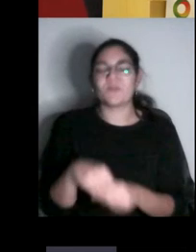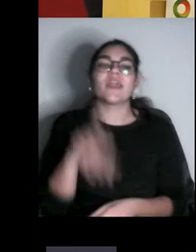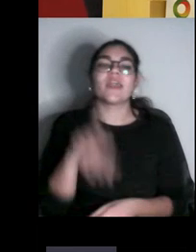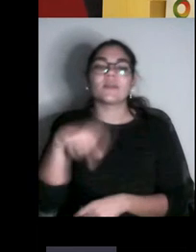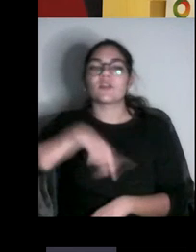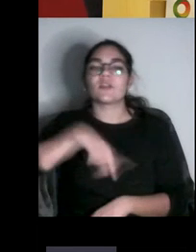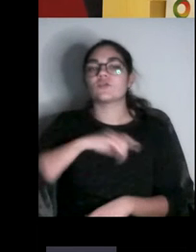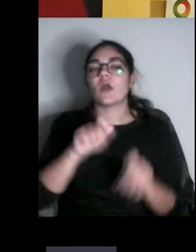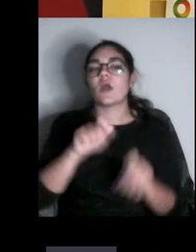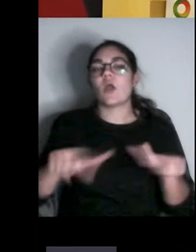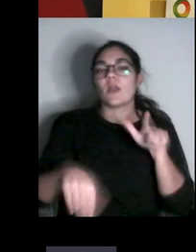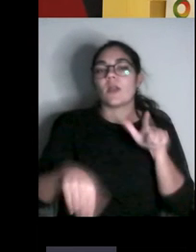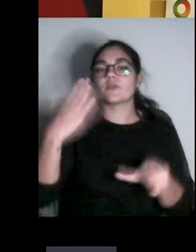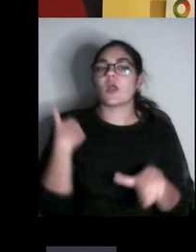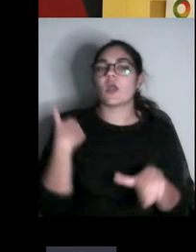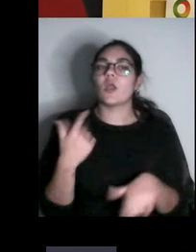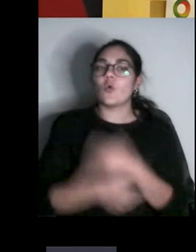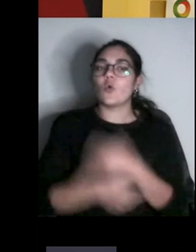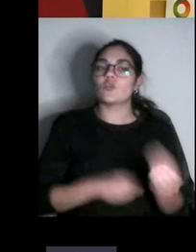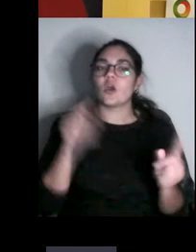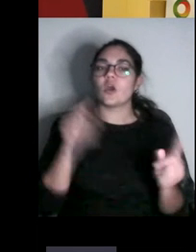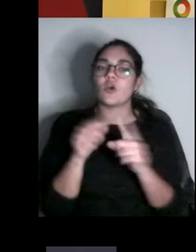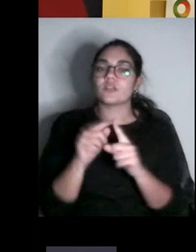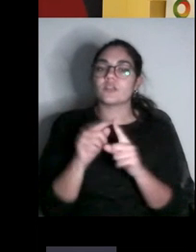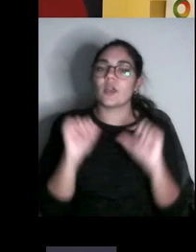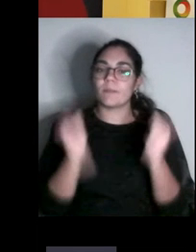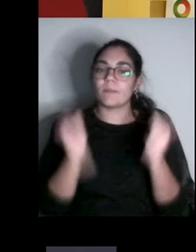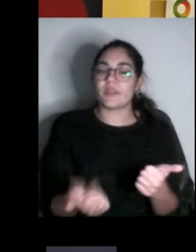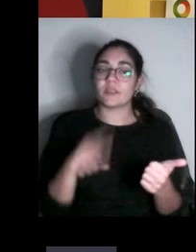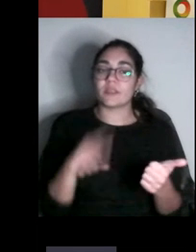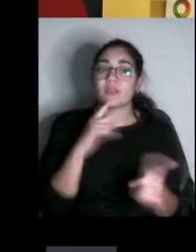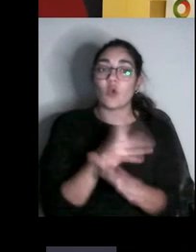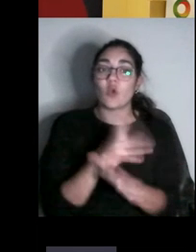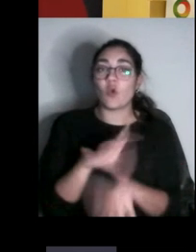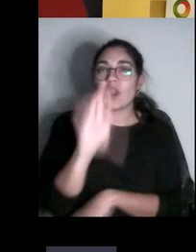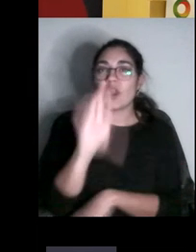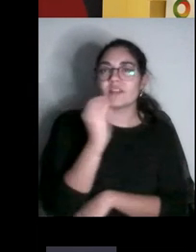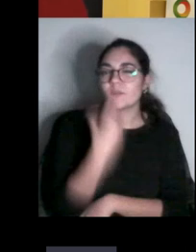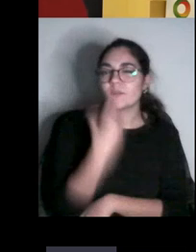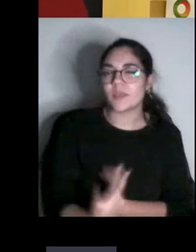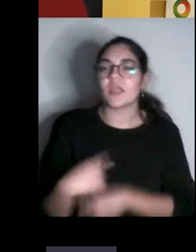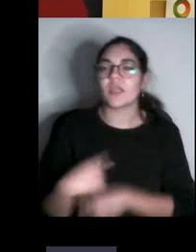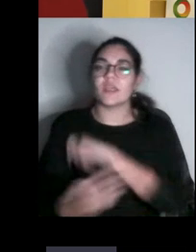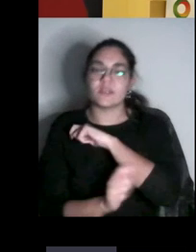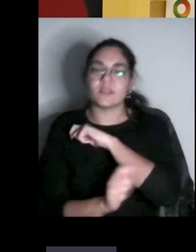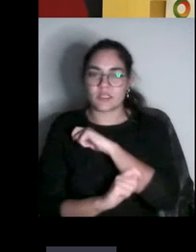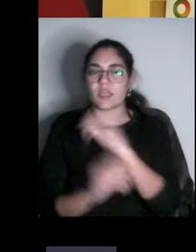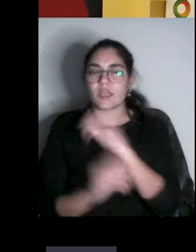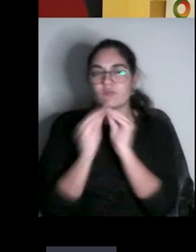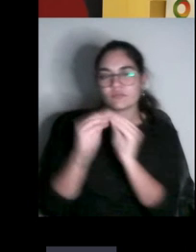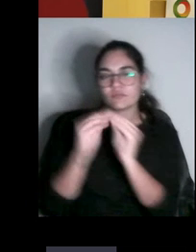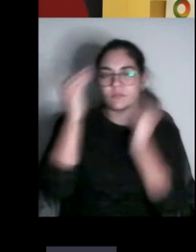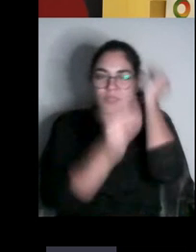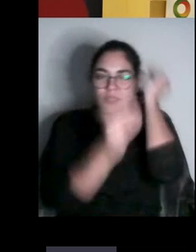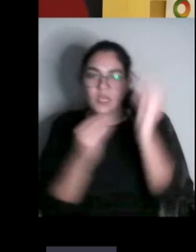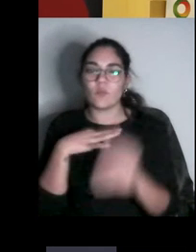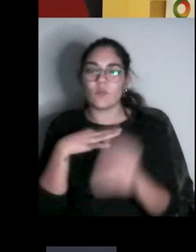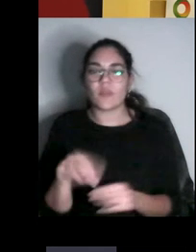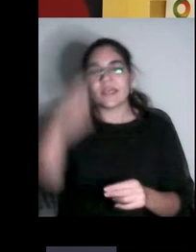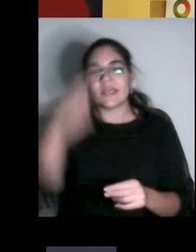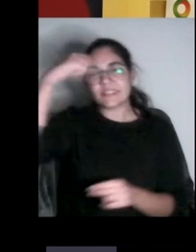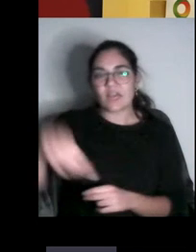dotar al alumno de unos recursos para entender mejor el poder formar una estrategia no me encuentran pues los